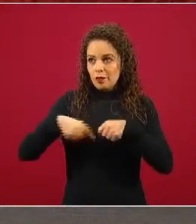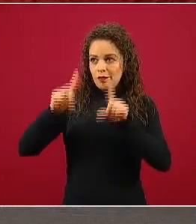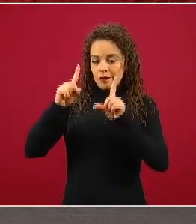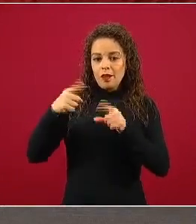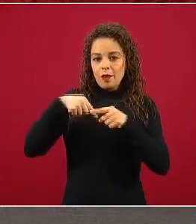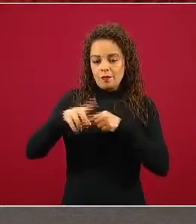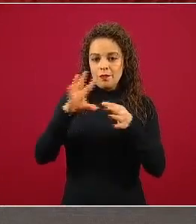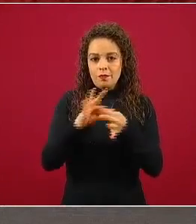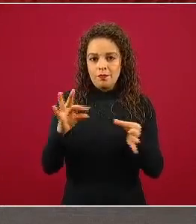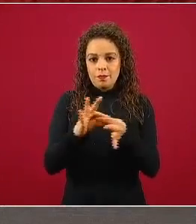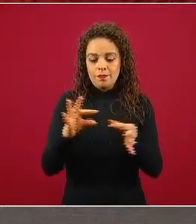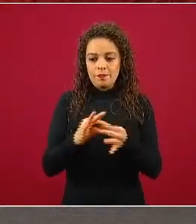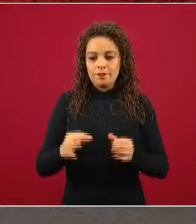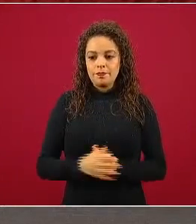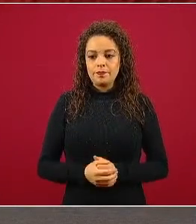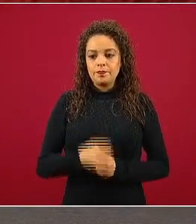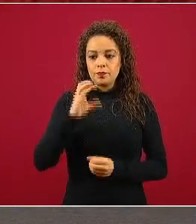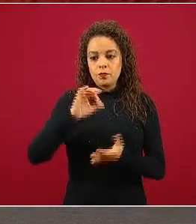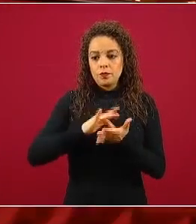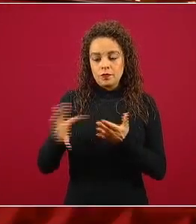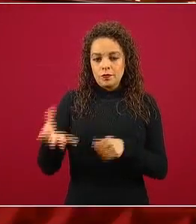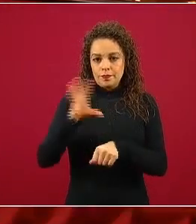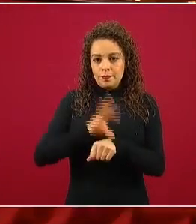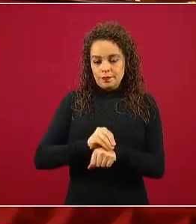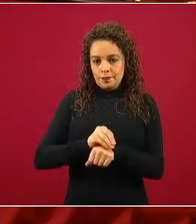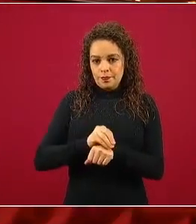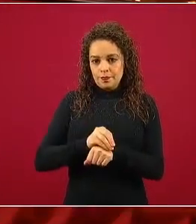Con su permiso, secretario.